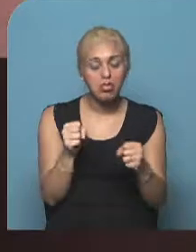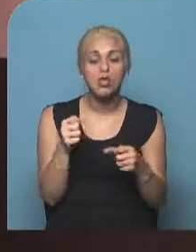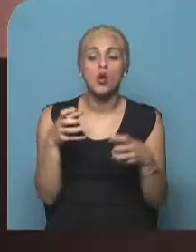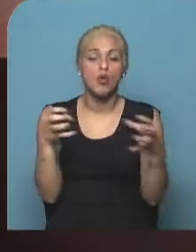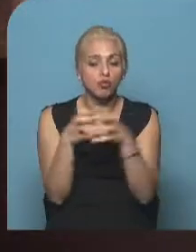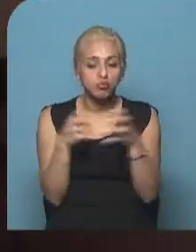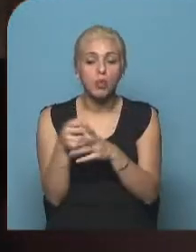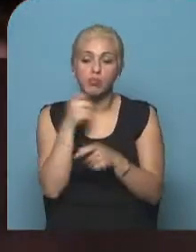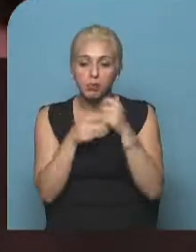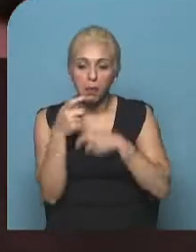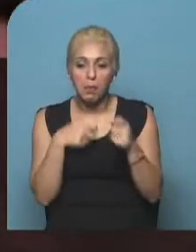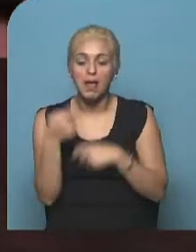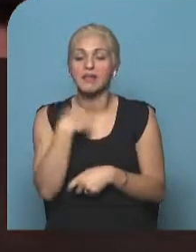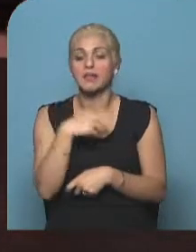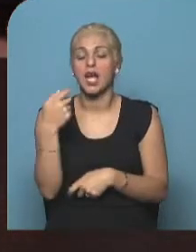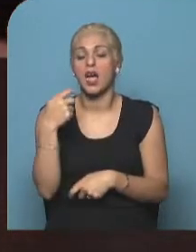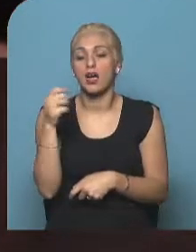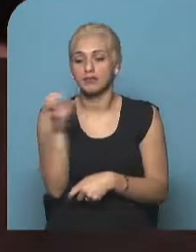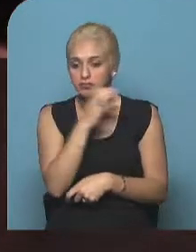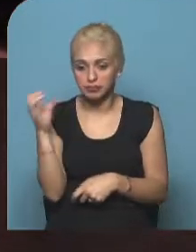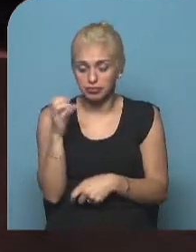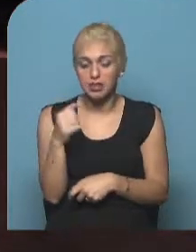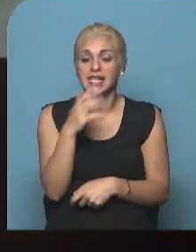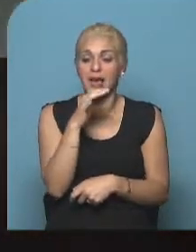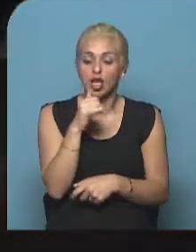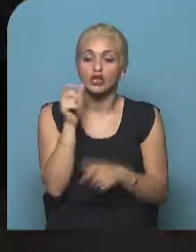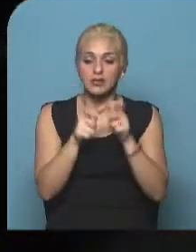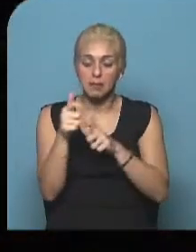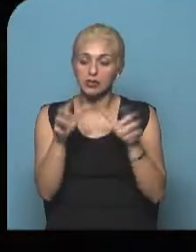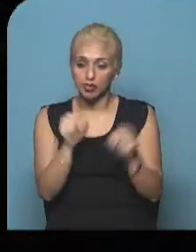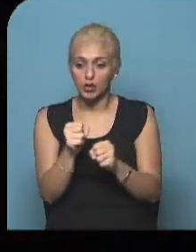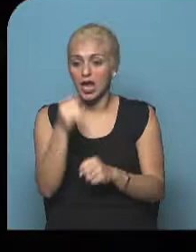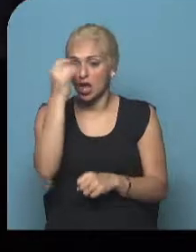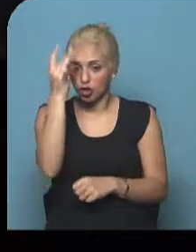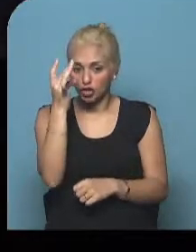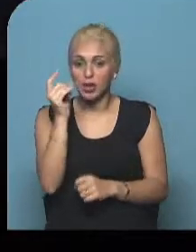y detuvo a 14 personas, 12 de ellas de esa nacionalidad.